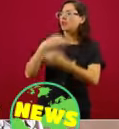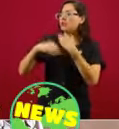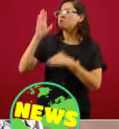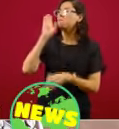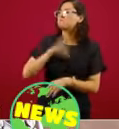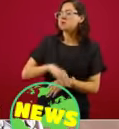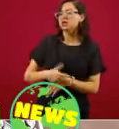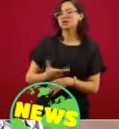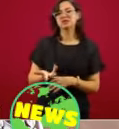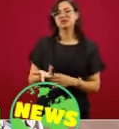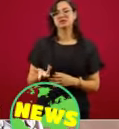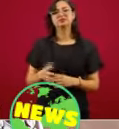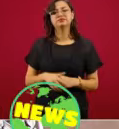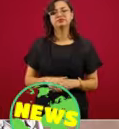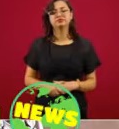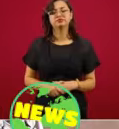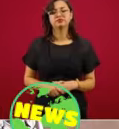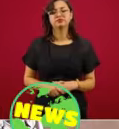y